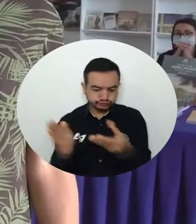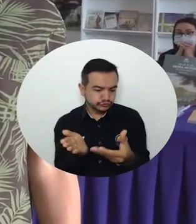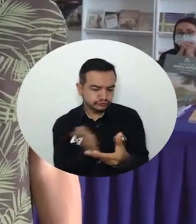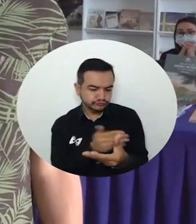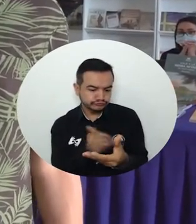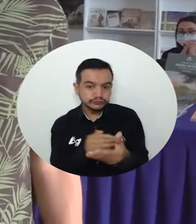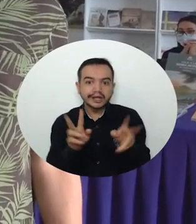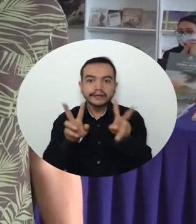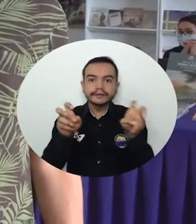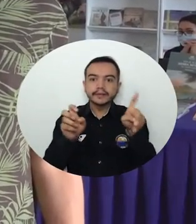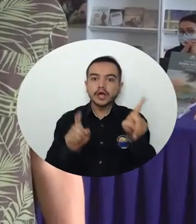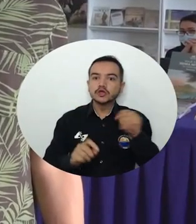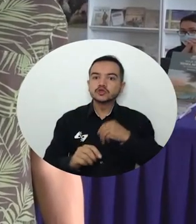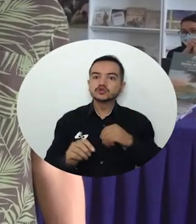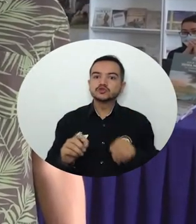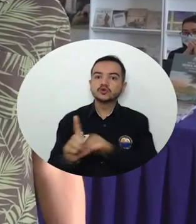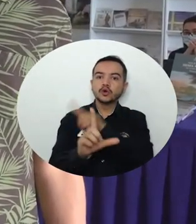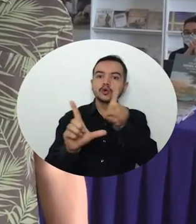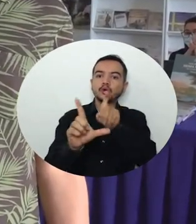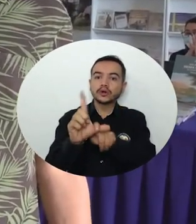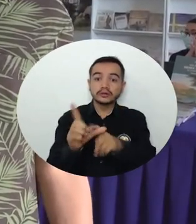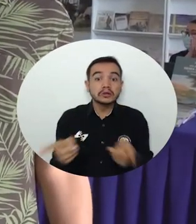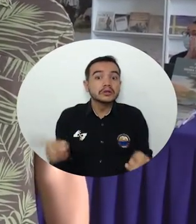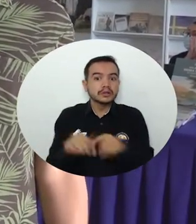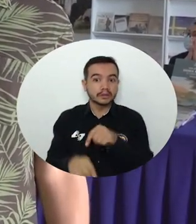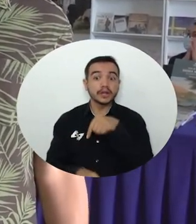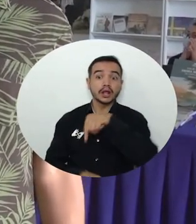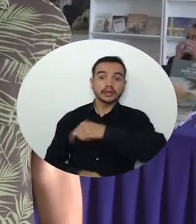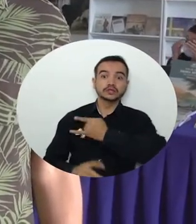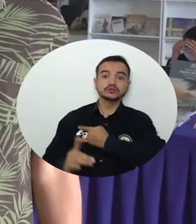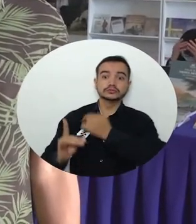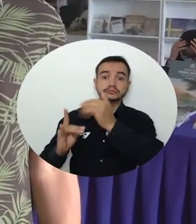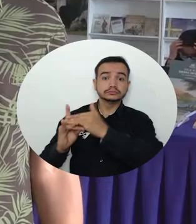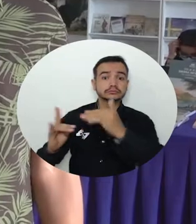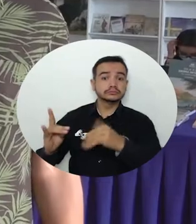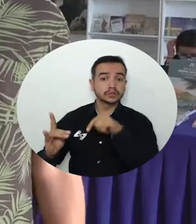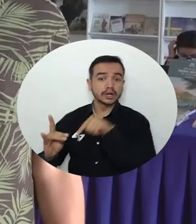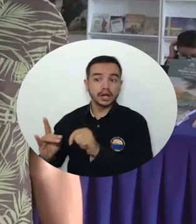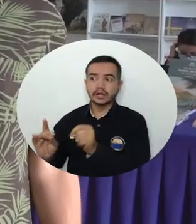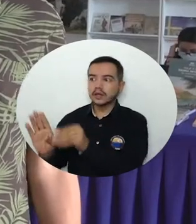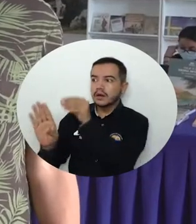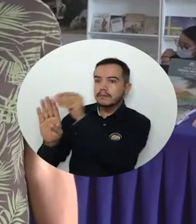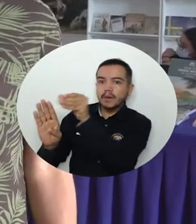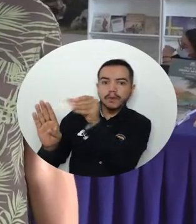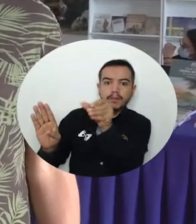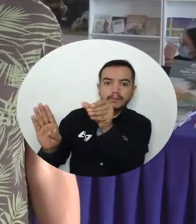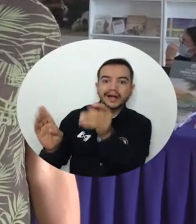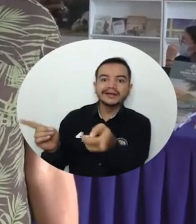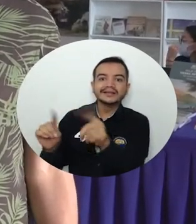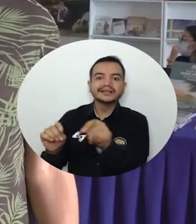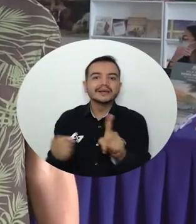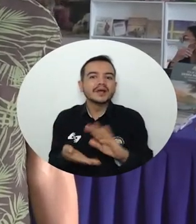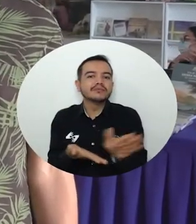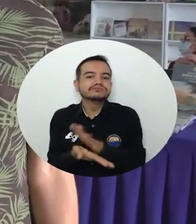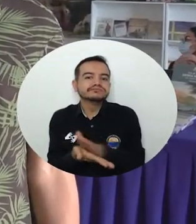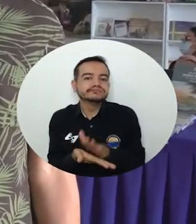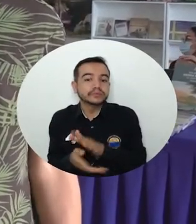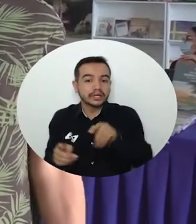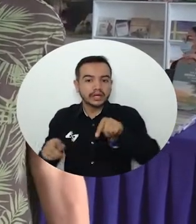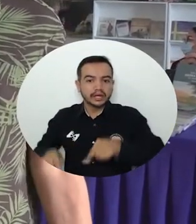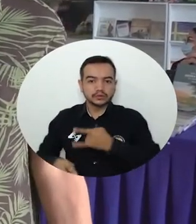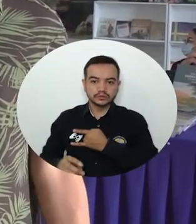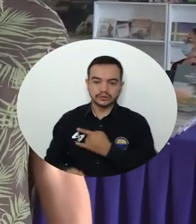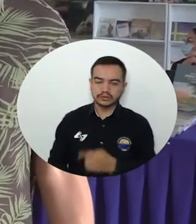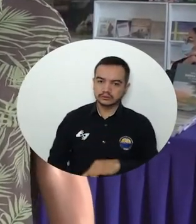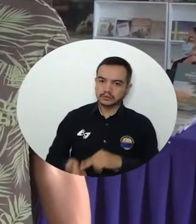estábamos mirando, y colecciones también de la misma Universidad del Magdalena, pues editando trabajos también de la misma